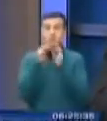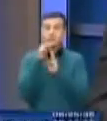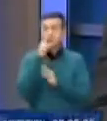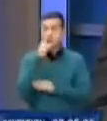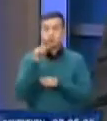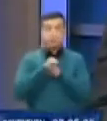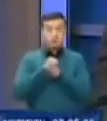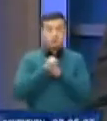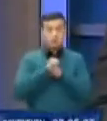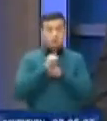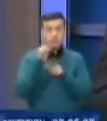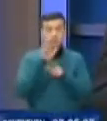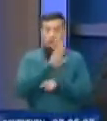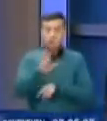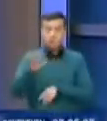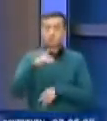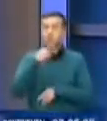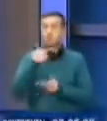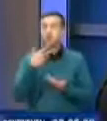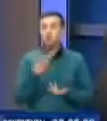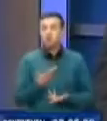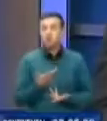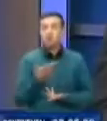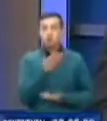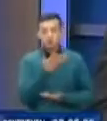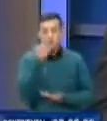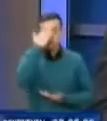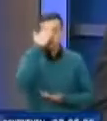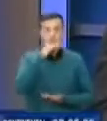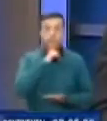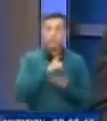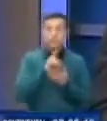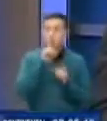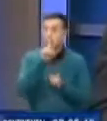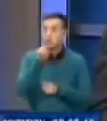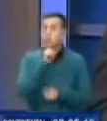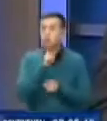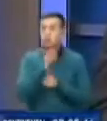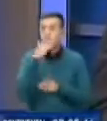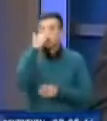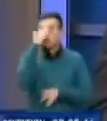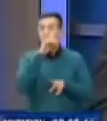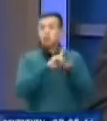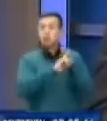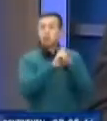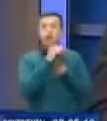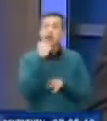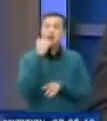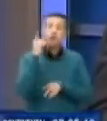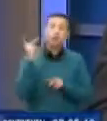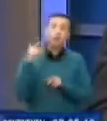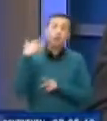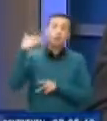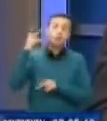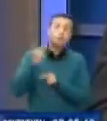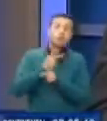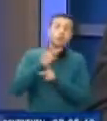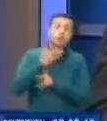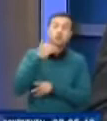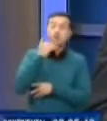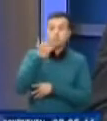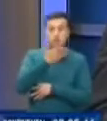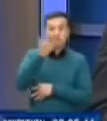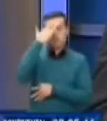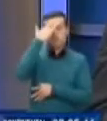simulacros con la población para saber cuál informado está la población para un momento dado actuar de una